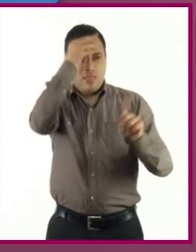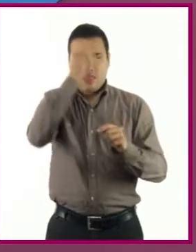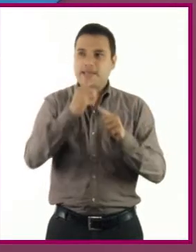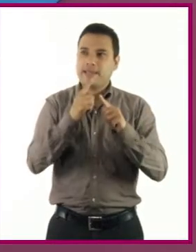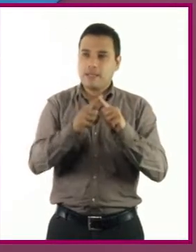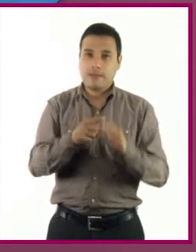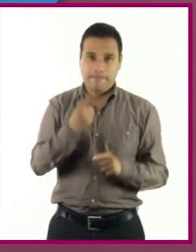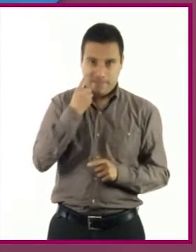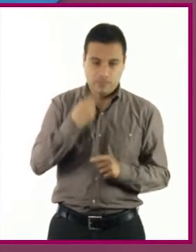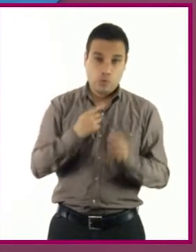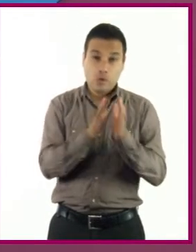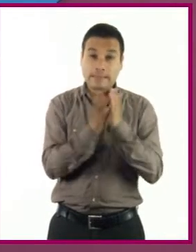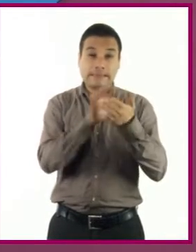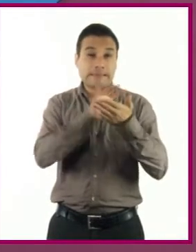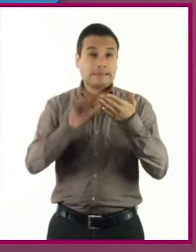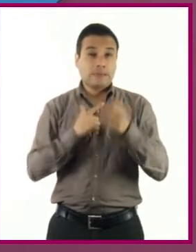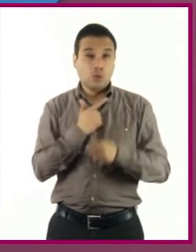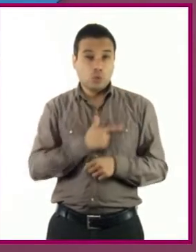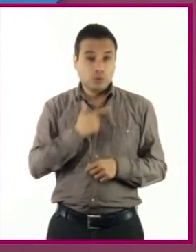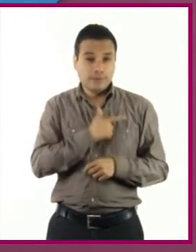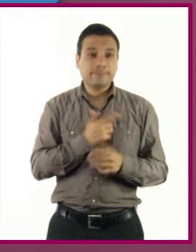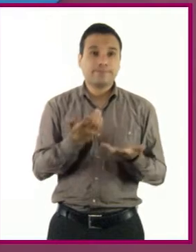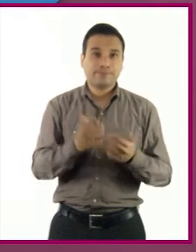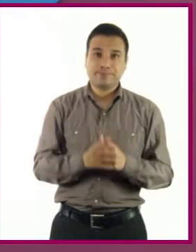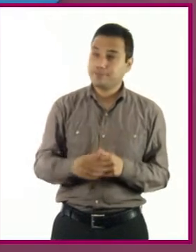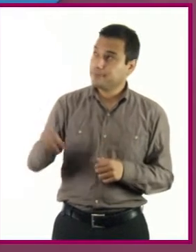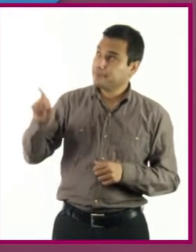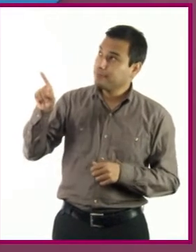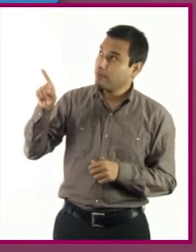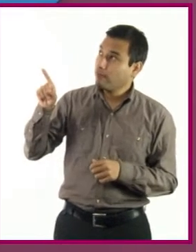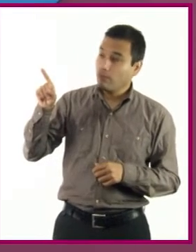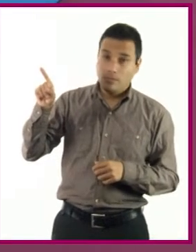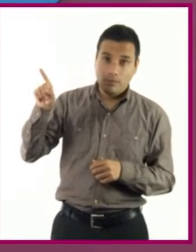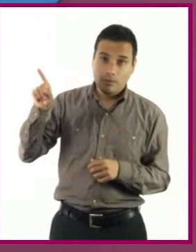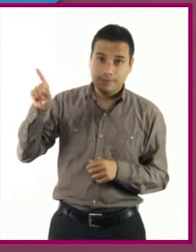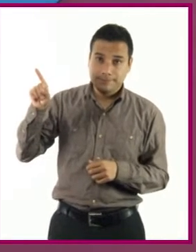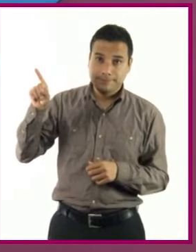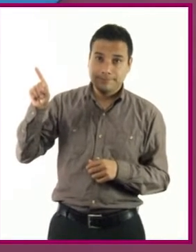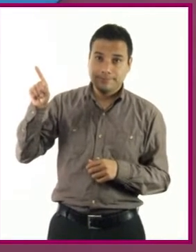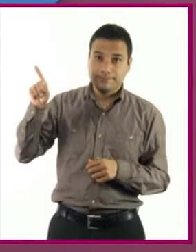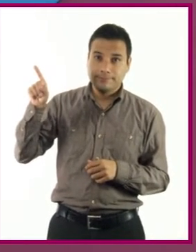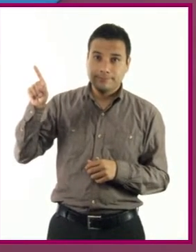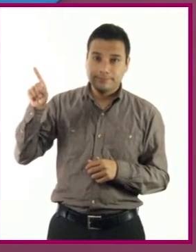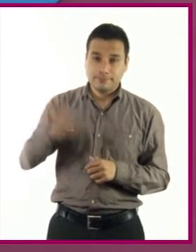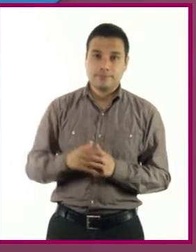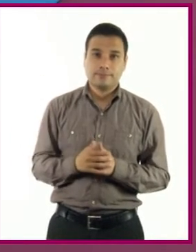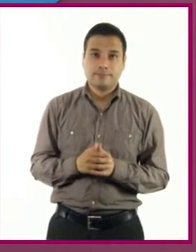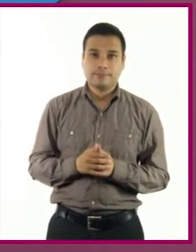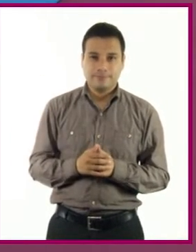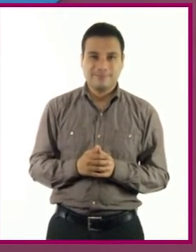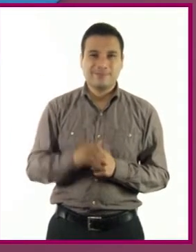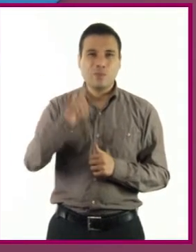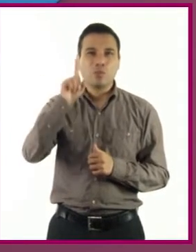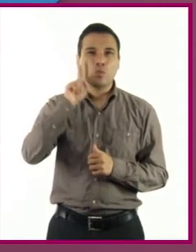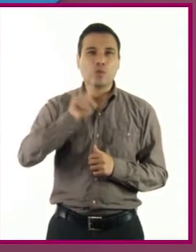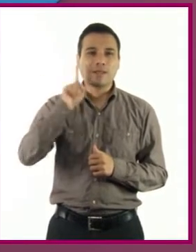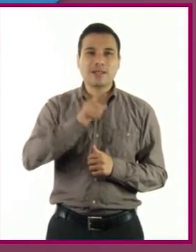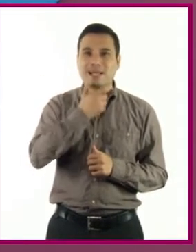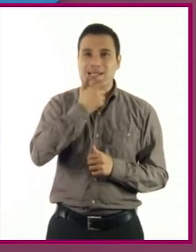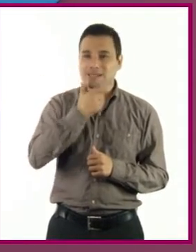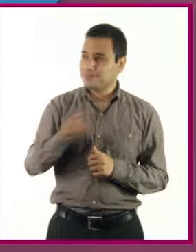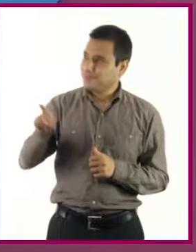lecturas favoritas estaba, por ejemplo, Vindicación a los Derechos de las Mujeres, de la inglesa